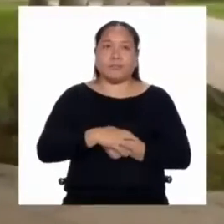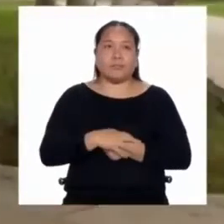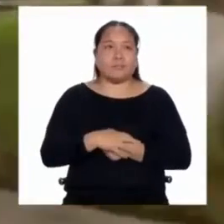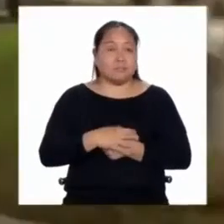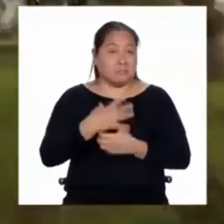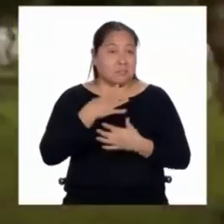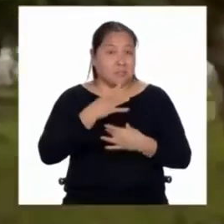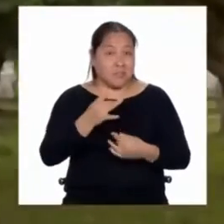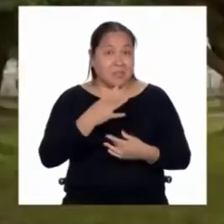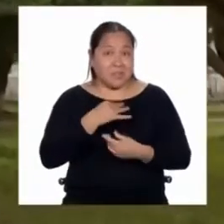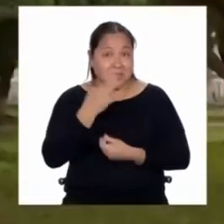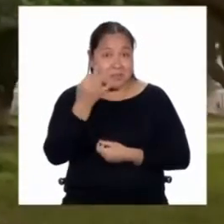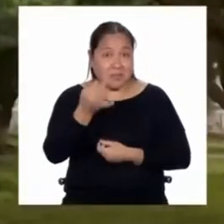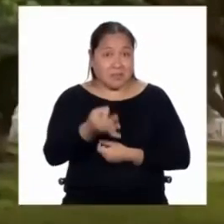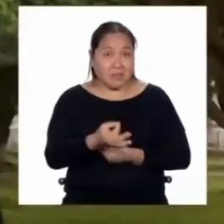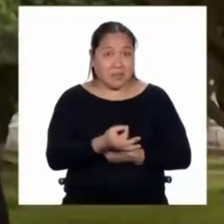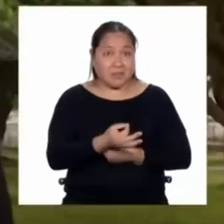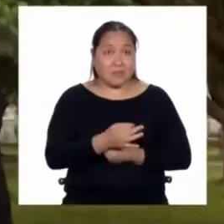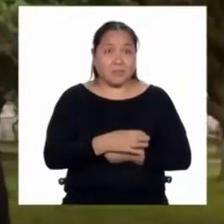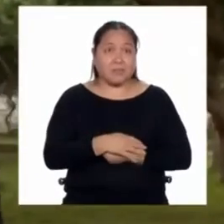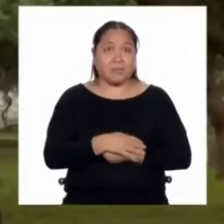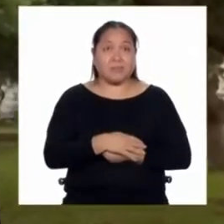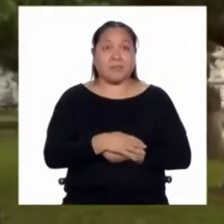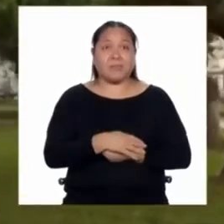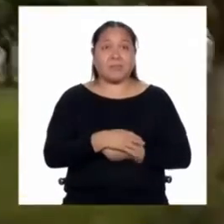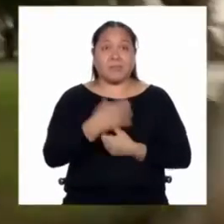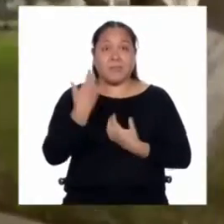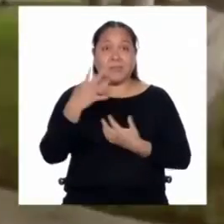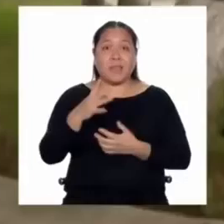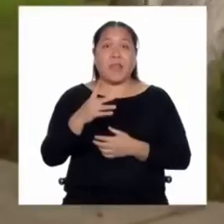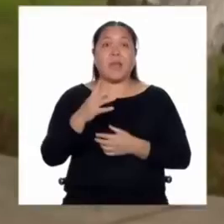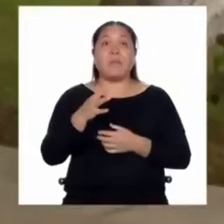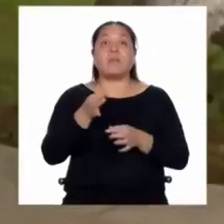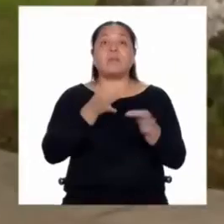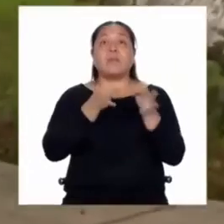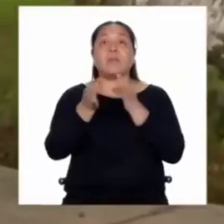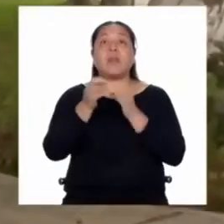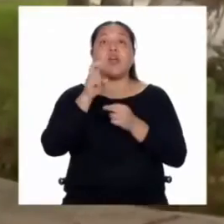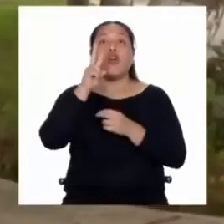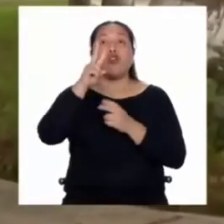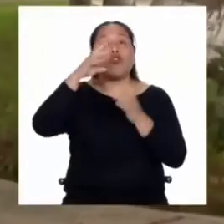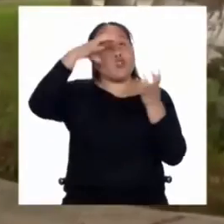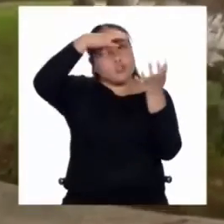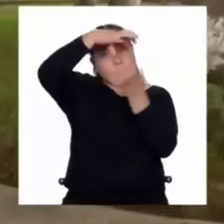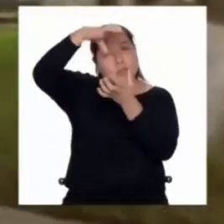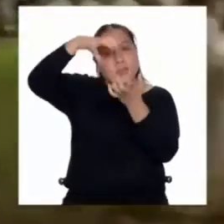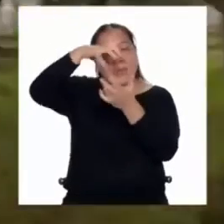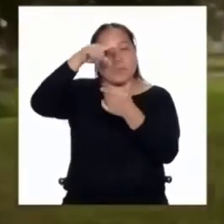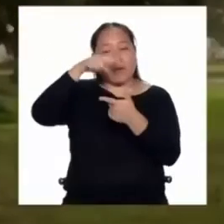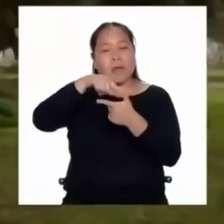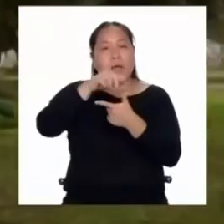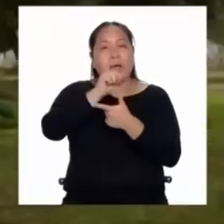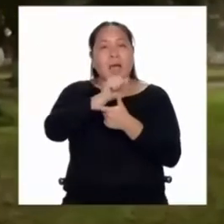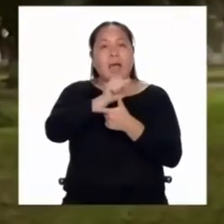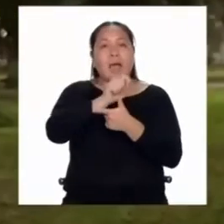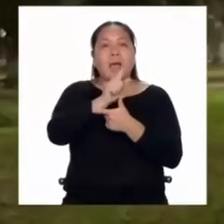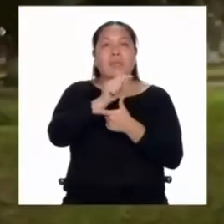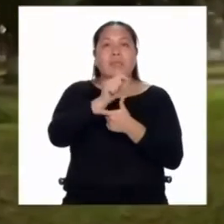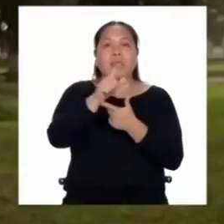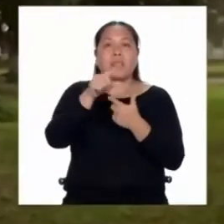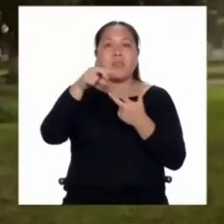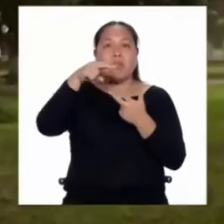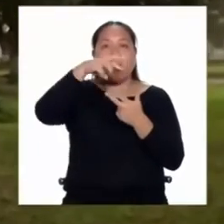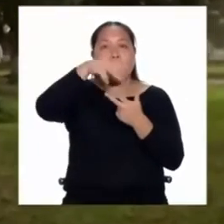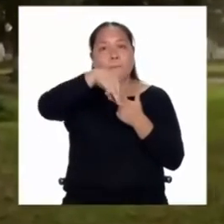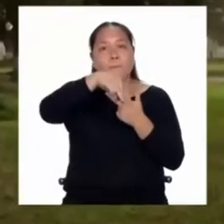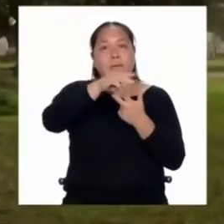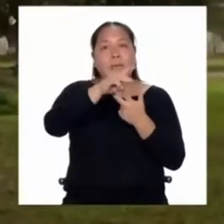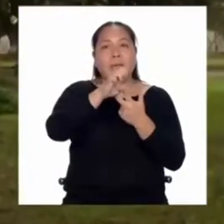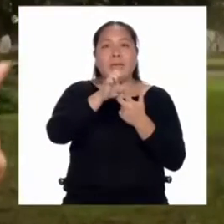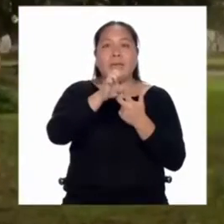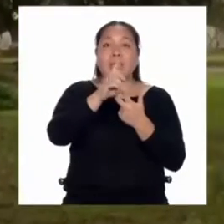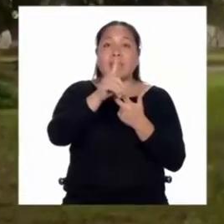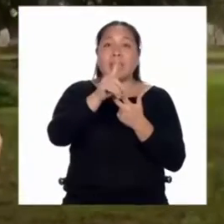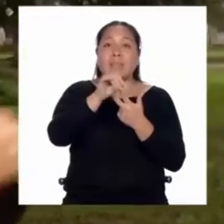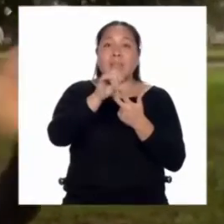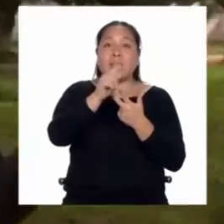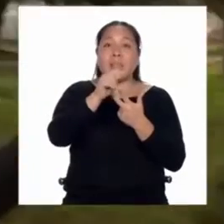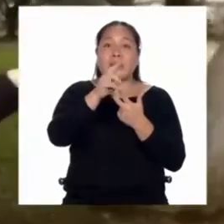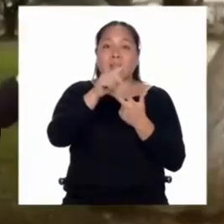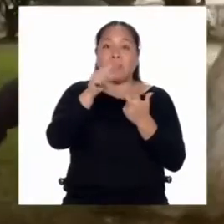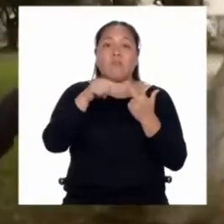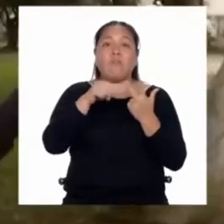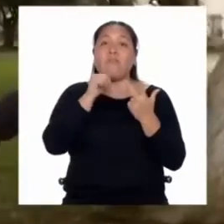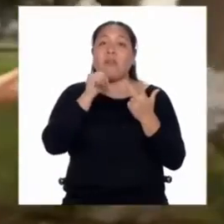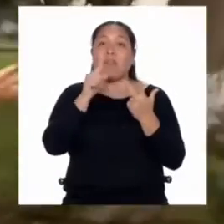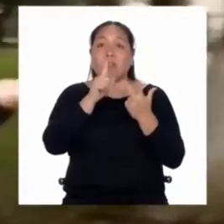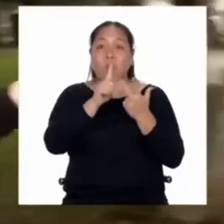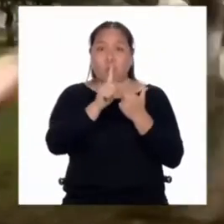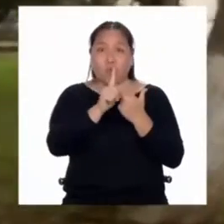interesante, ¿verdad? Bueno, hasta el momento hemos hablado de dos climas, el Atlántico, Mediterráneo, pero nos falta hablar de uno más.